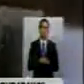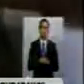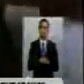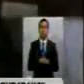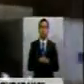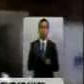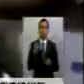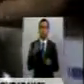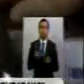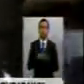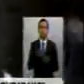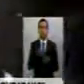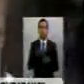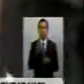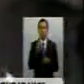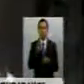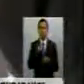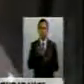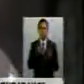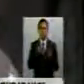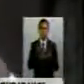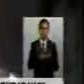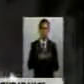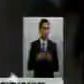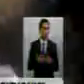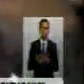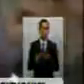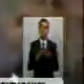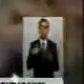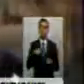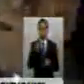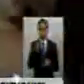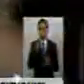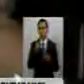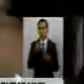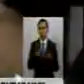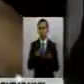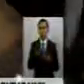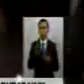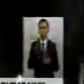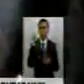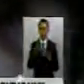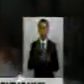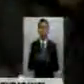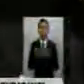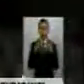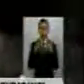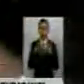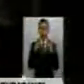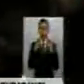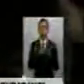reelección de Evo Morales, ¿usted lo acompañará en el 2019 o cuál sería la fila? Ya hablamos sobre ese tema anteriormente.